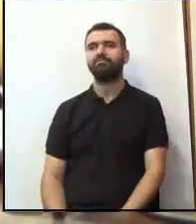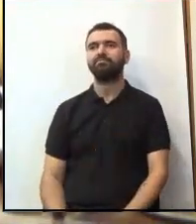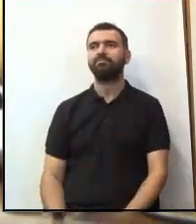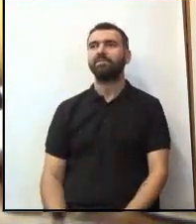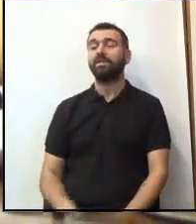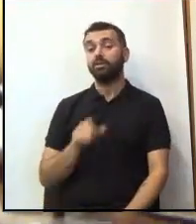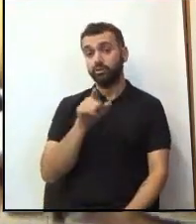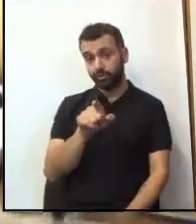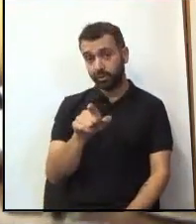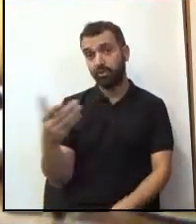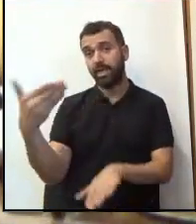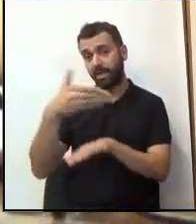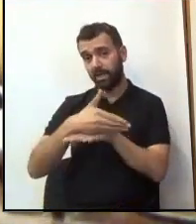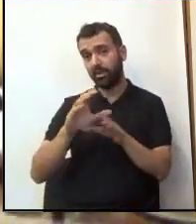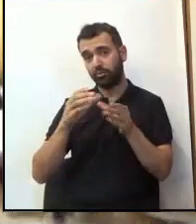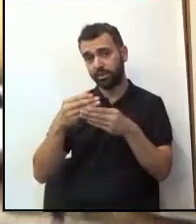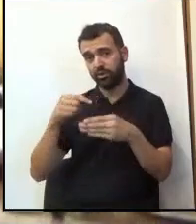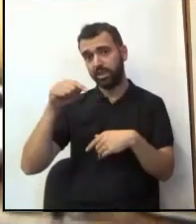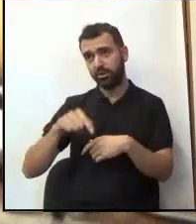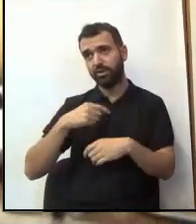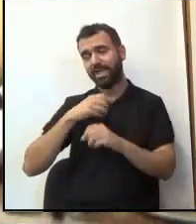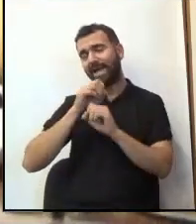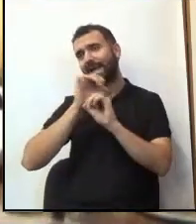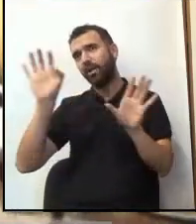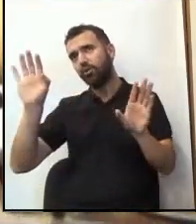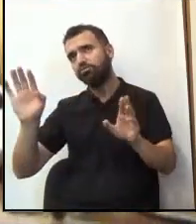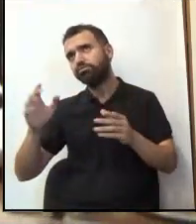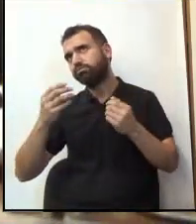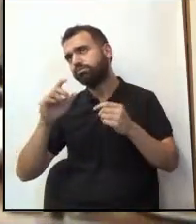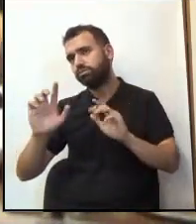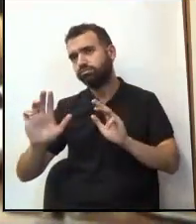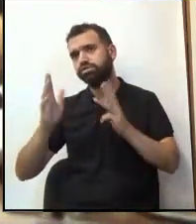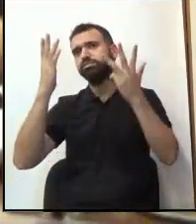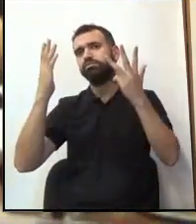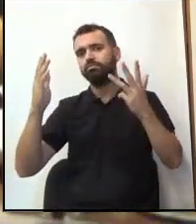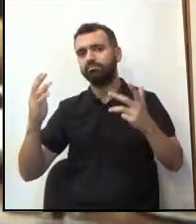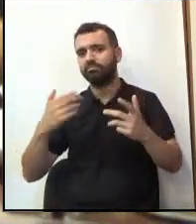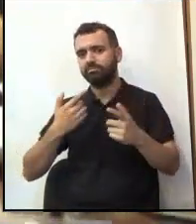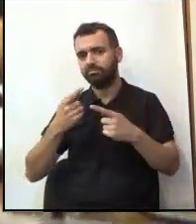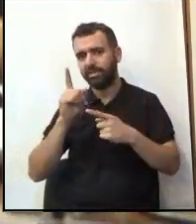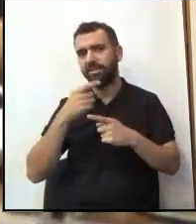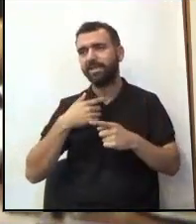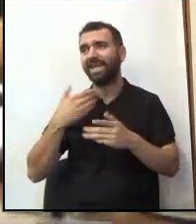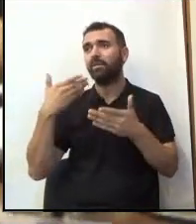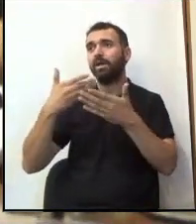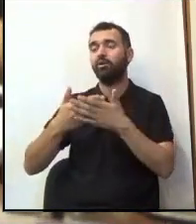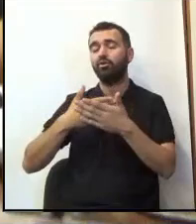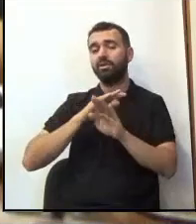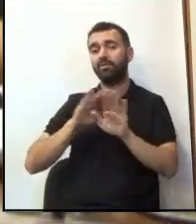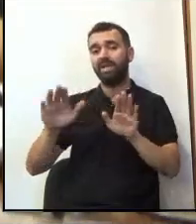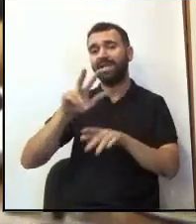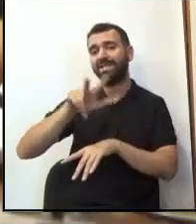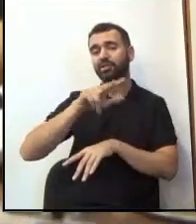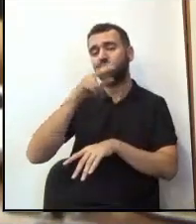Si hubiera estado en la comisión, se le aclaró por enésima vez que el periodo termina el 18 de marzo. Por